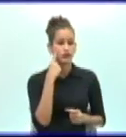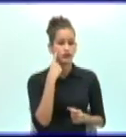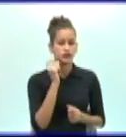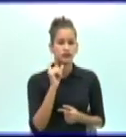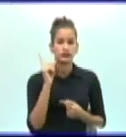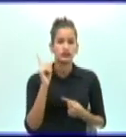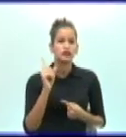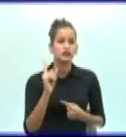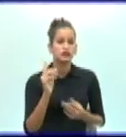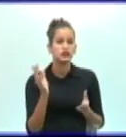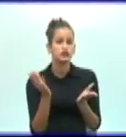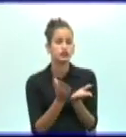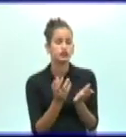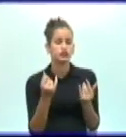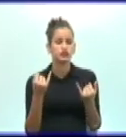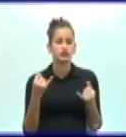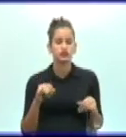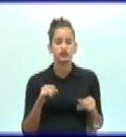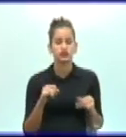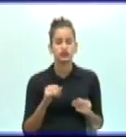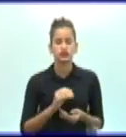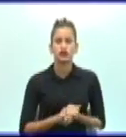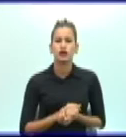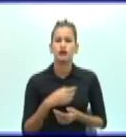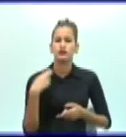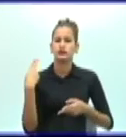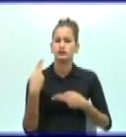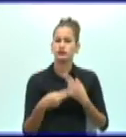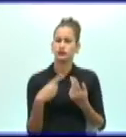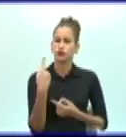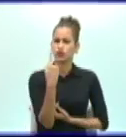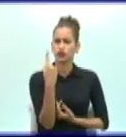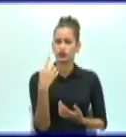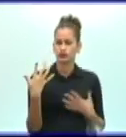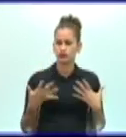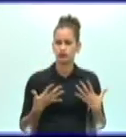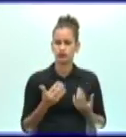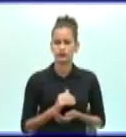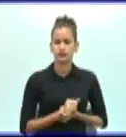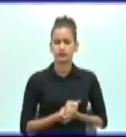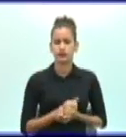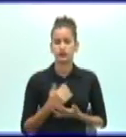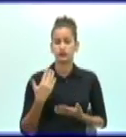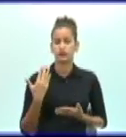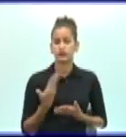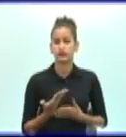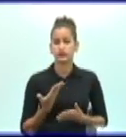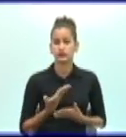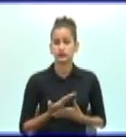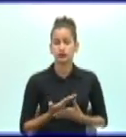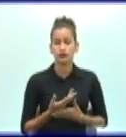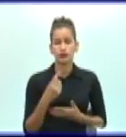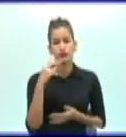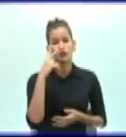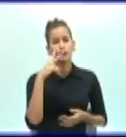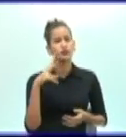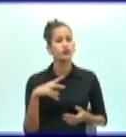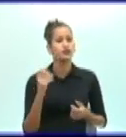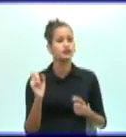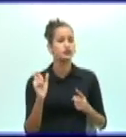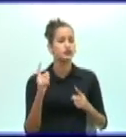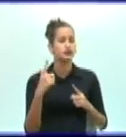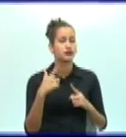este trabajo independiente vamos a realizar un solo ejercicio. Les pido por favor que consulten su libro de texto